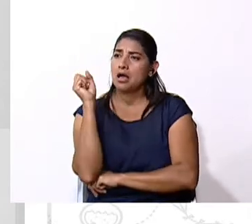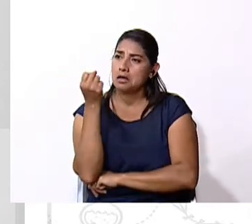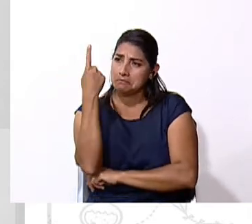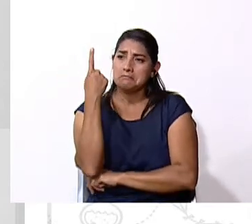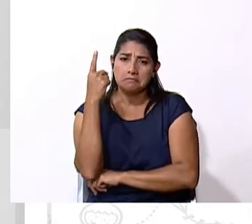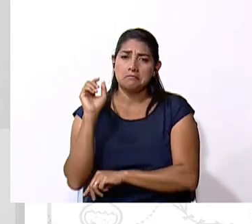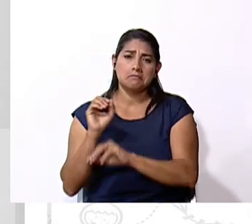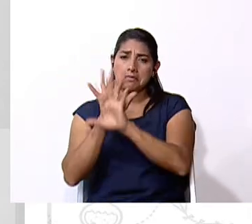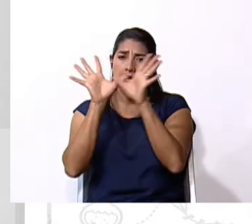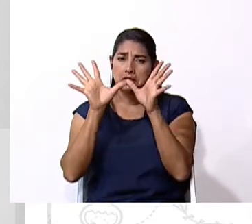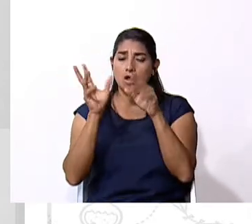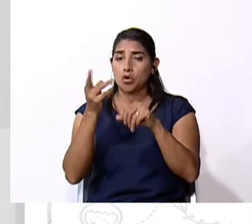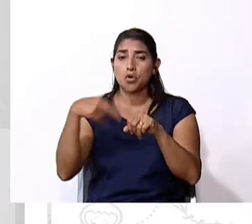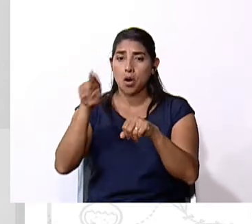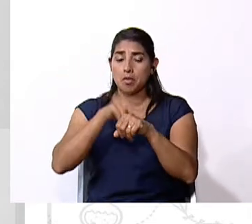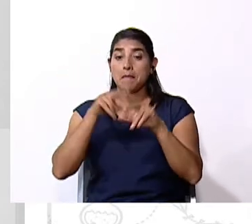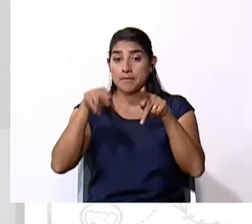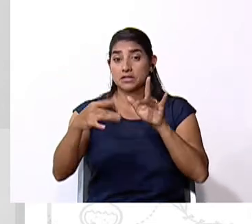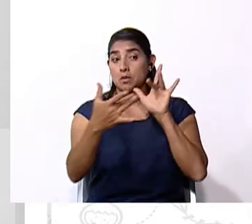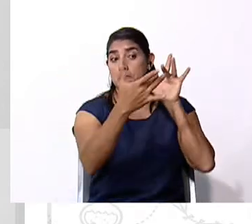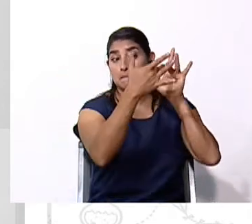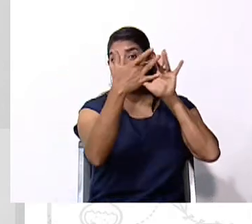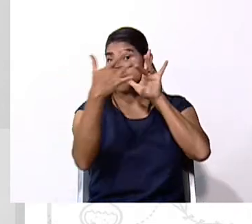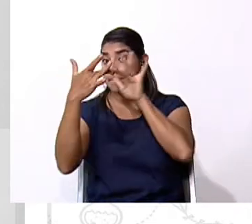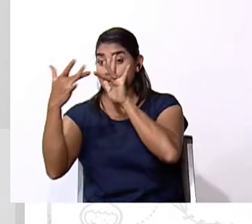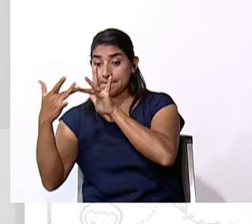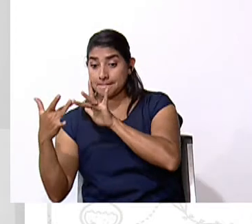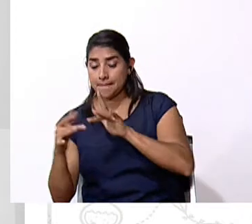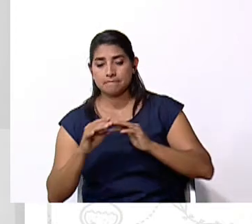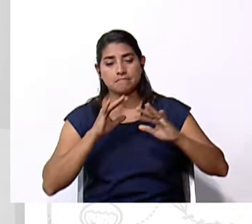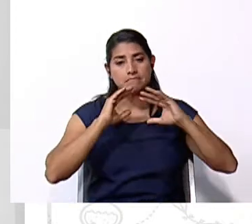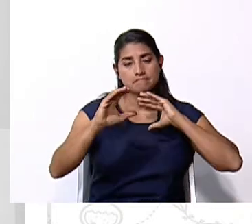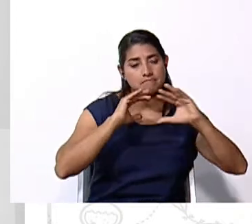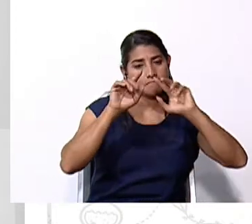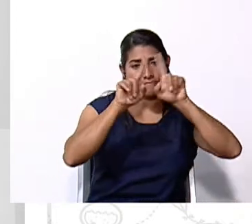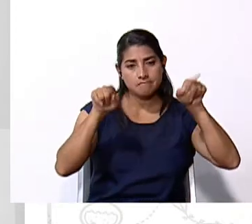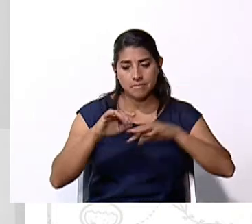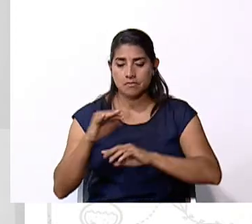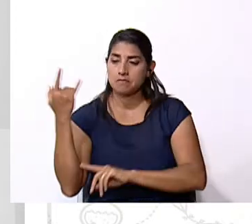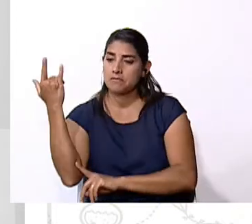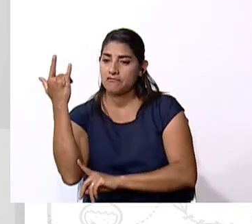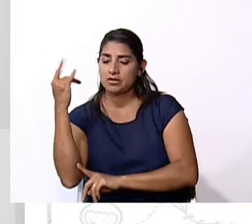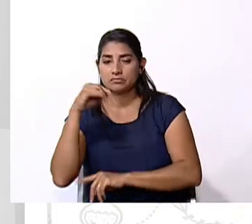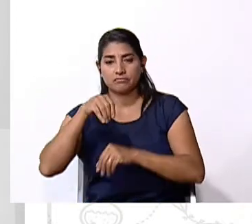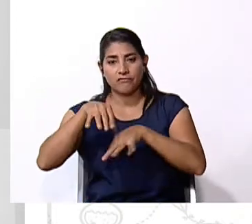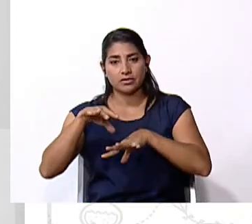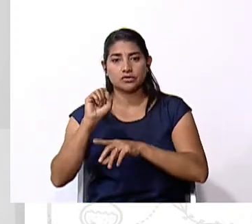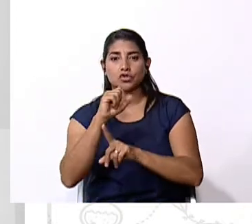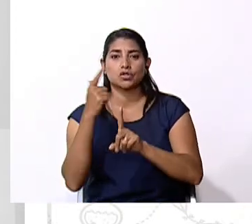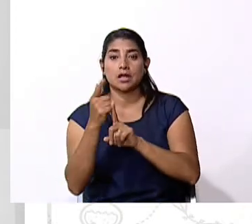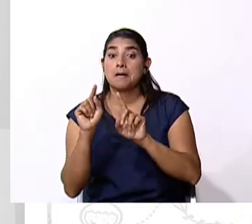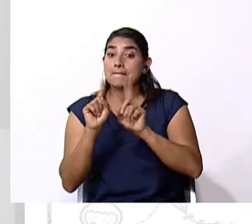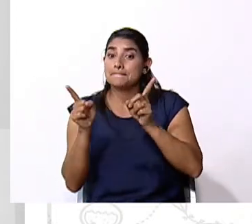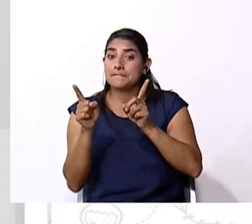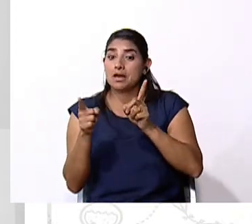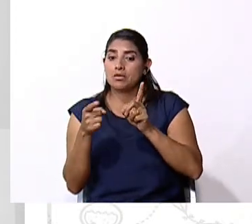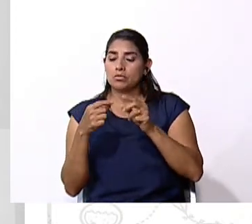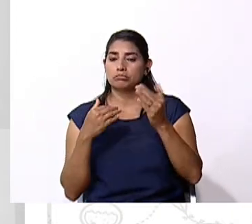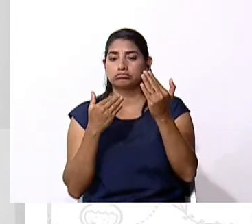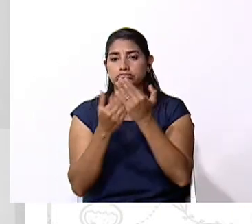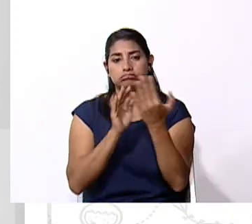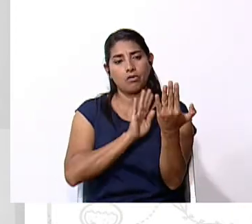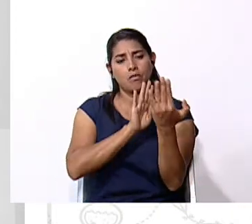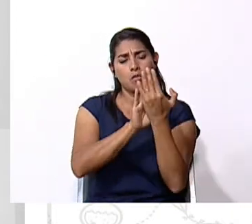que normalmente están que en su mayoría normalmente están conectados a alguna red social, pero que no llevan, que